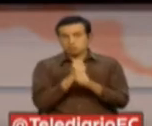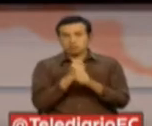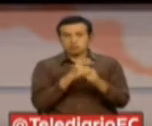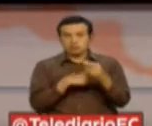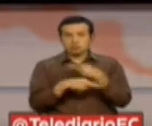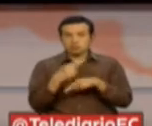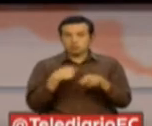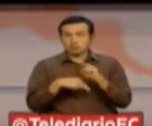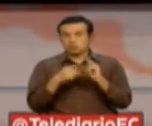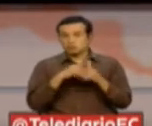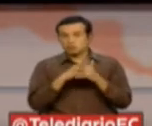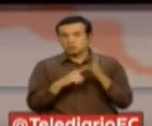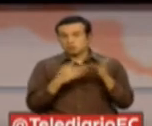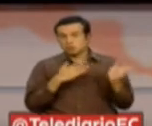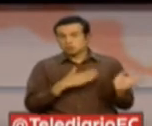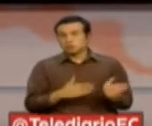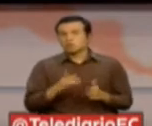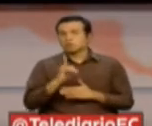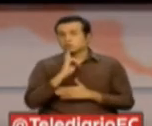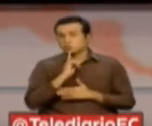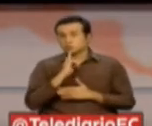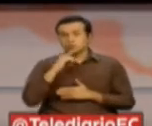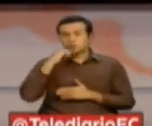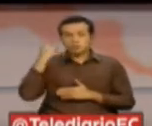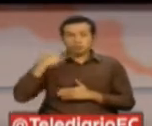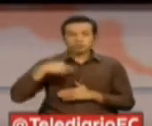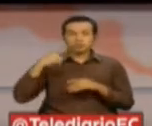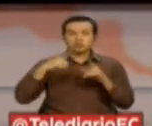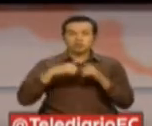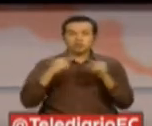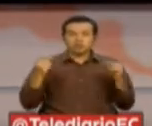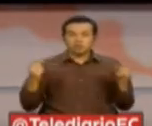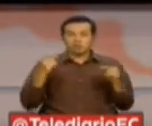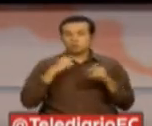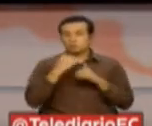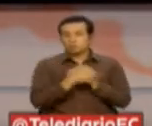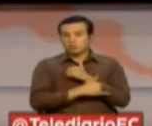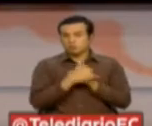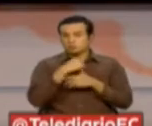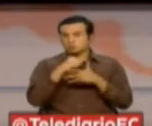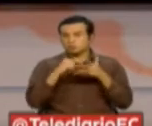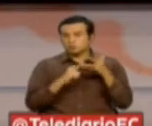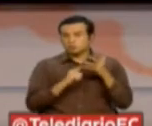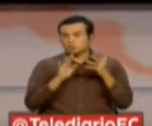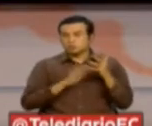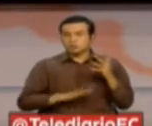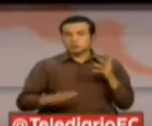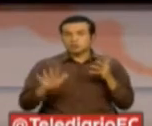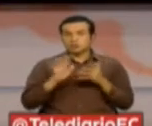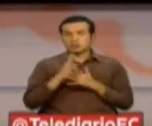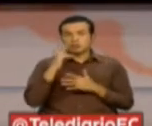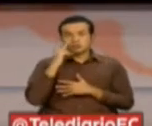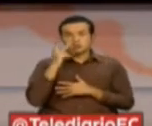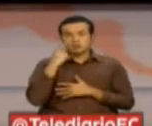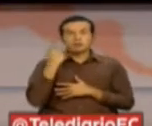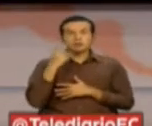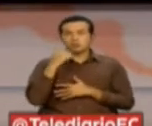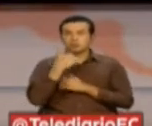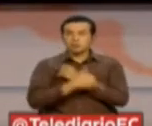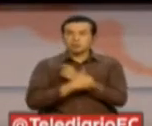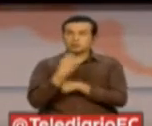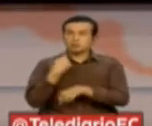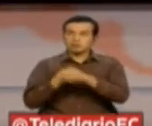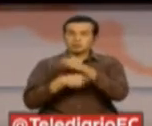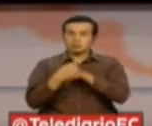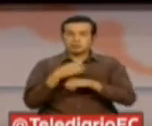como lo pretendemos hacer con eeuu con rusia con japón con otros países que son importantes destinos para las exportaciones